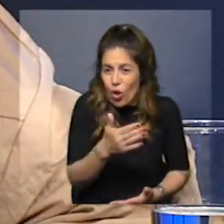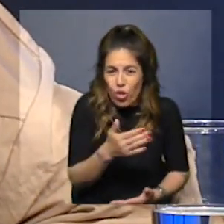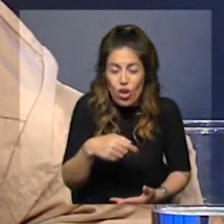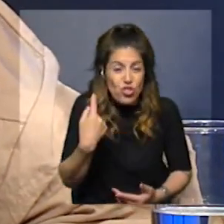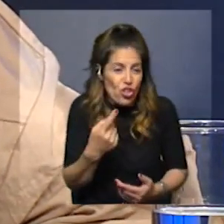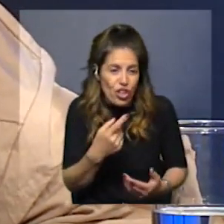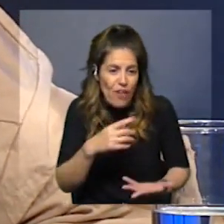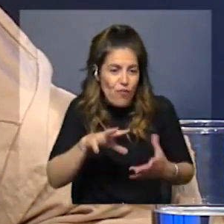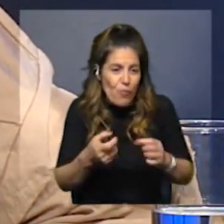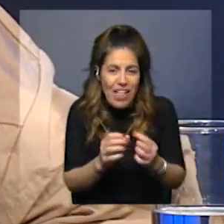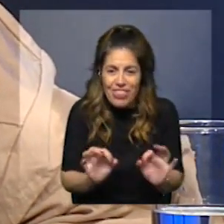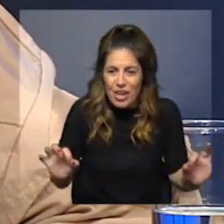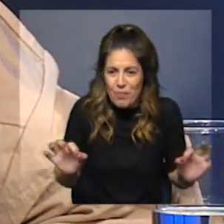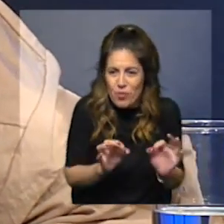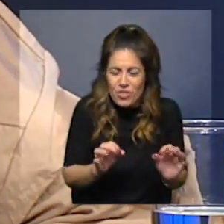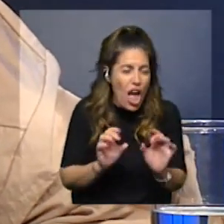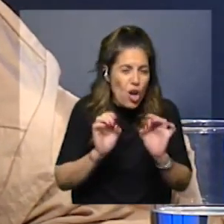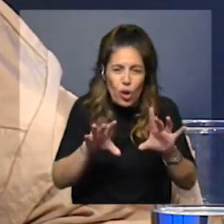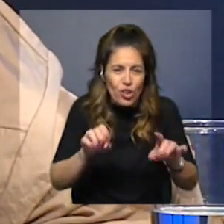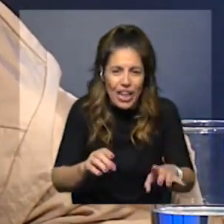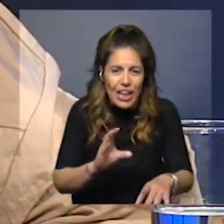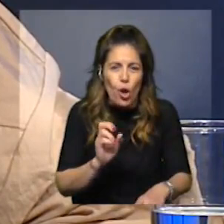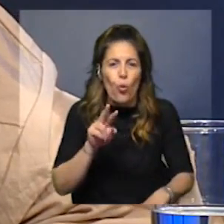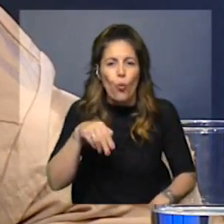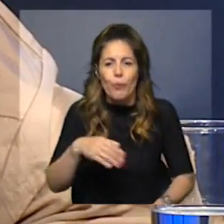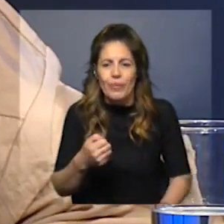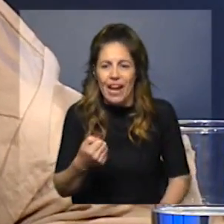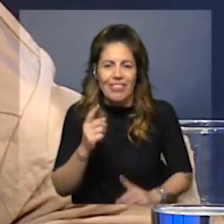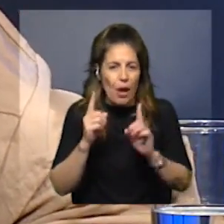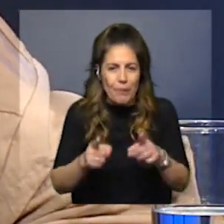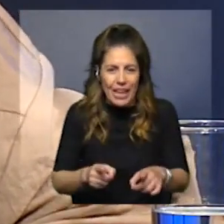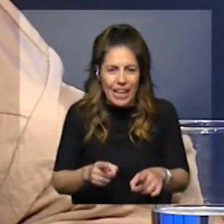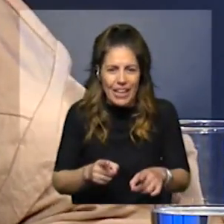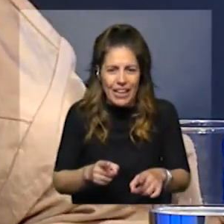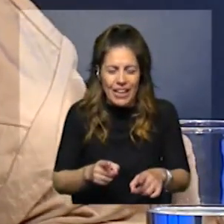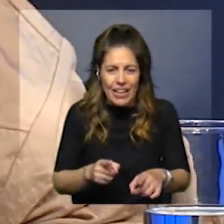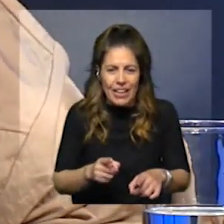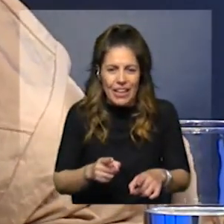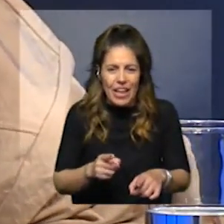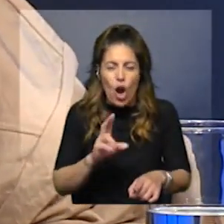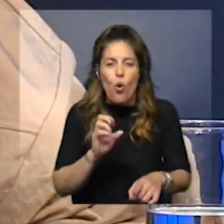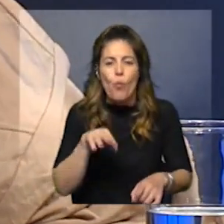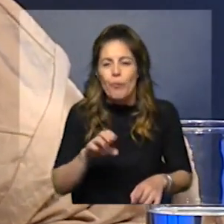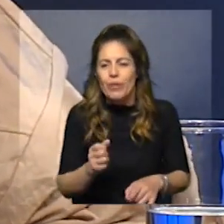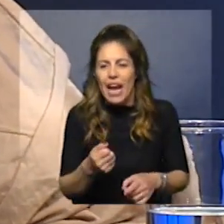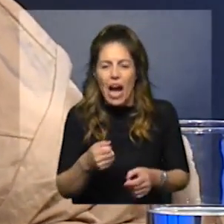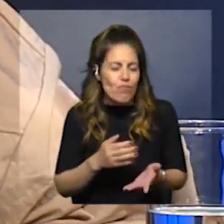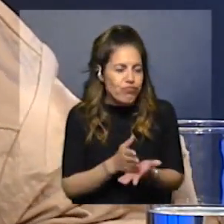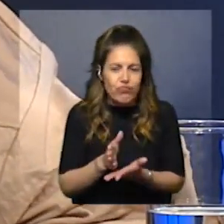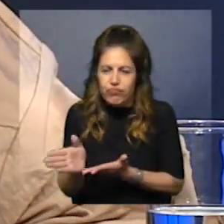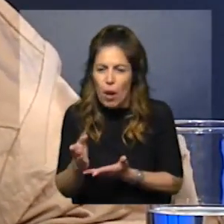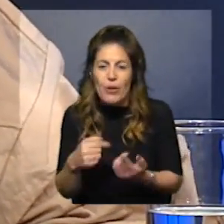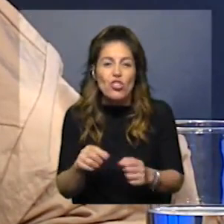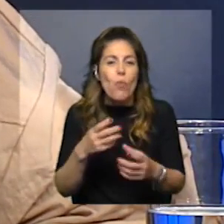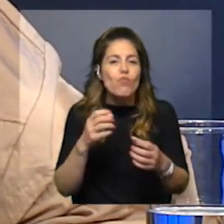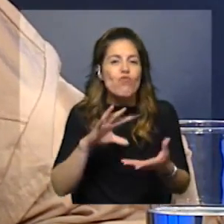otros géneros tropicales que contagian eso, la cumbia también tiene eso. Allá la cumbia tiene millones de ramas, ¿no? Pero son géneros